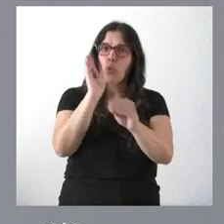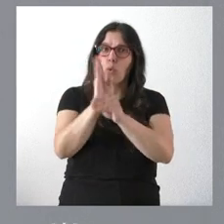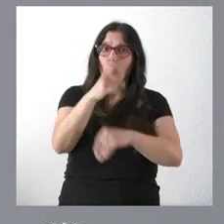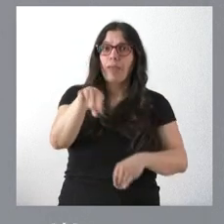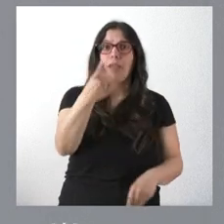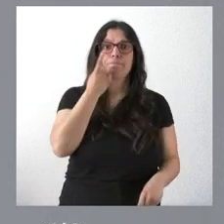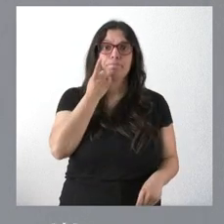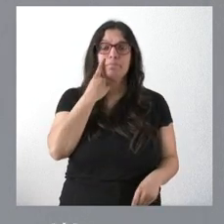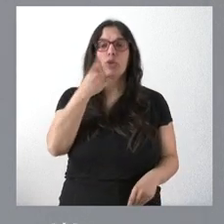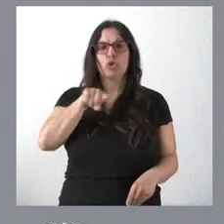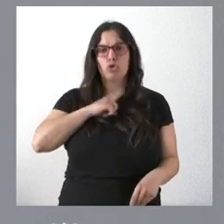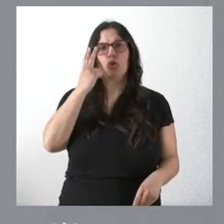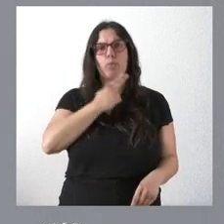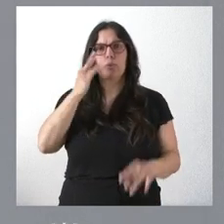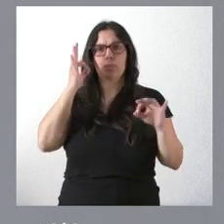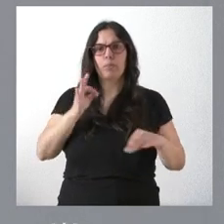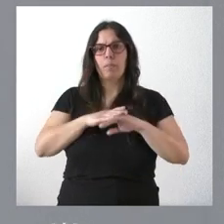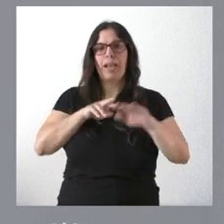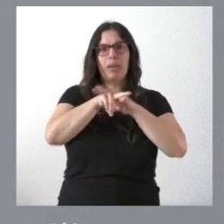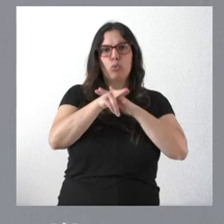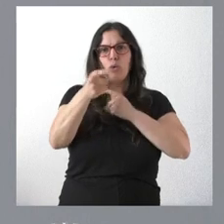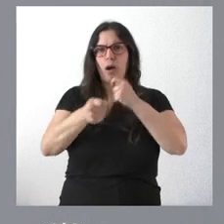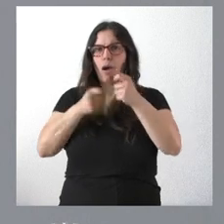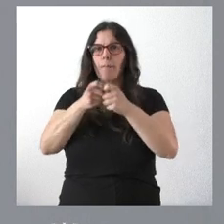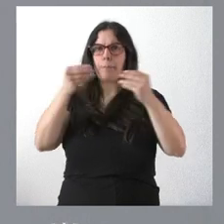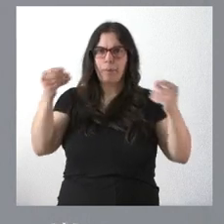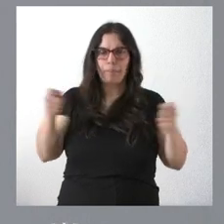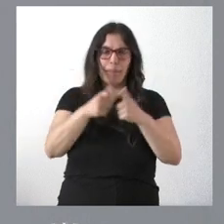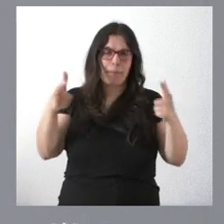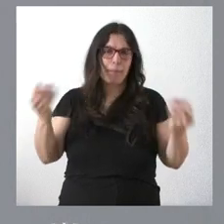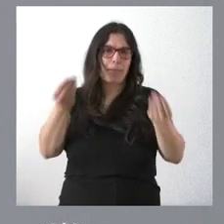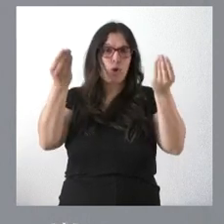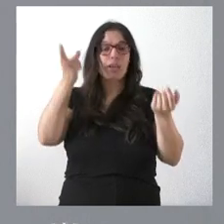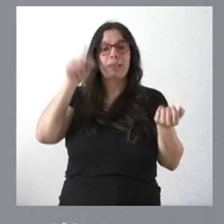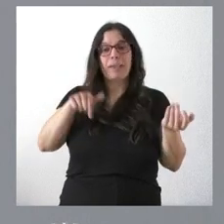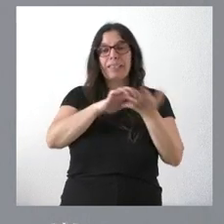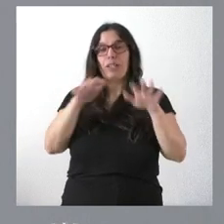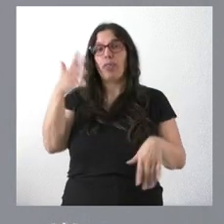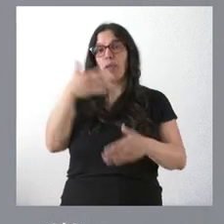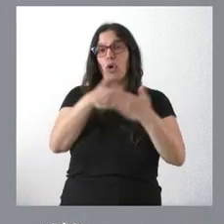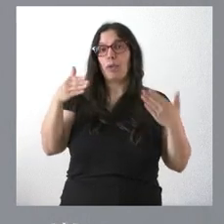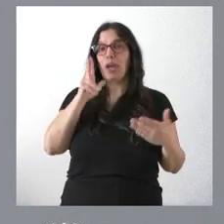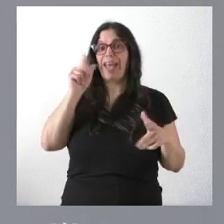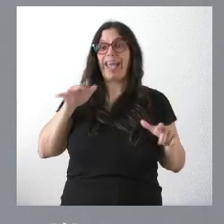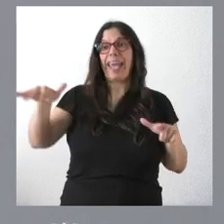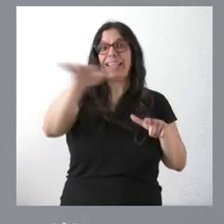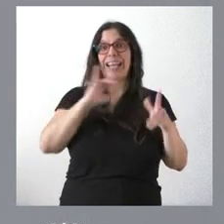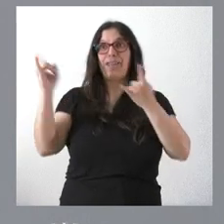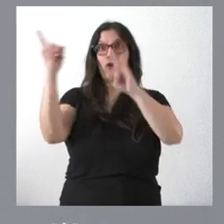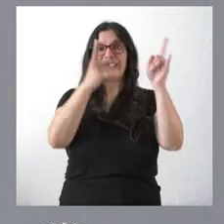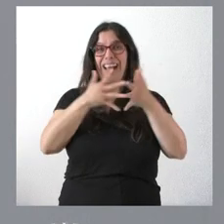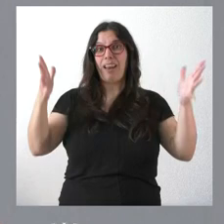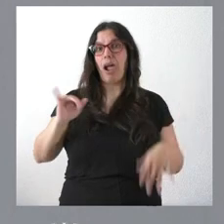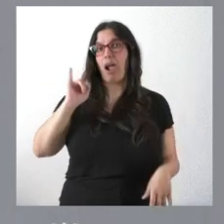nuestro compromiso por ir mejorando el dispositivo y también por señalar que tenemos en Castilla y León más de 5 millones de hectáreas forestales, que tenemos